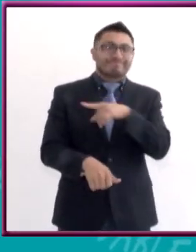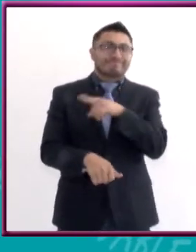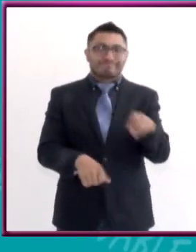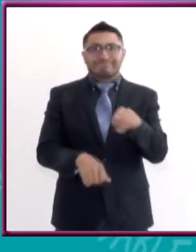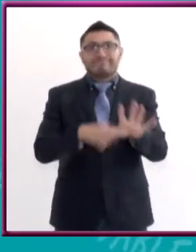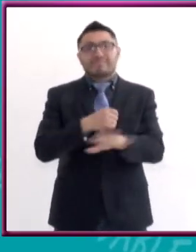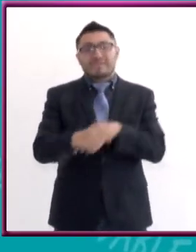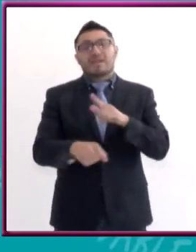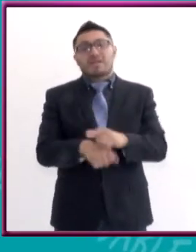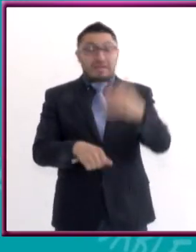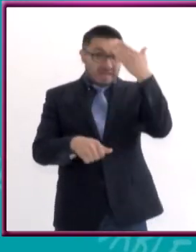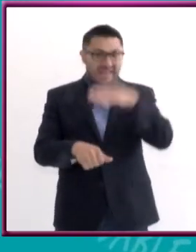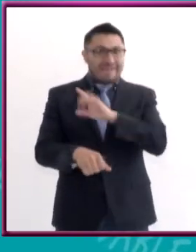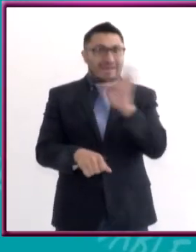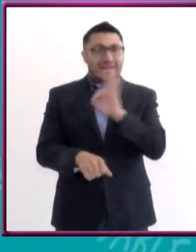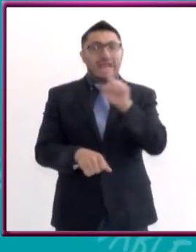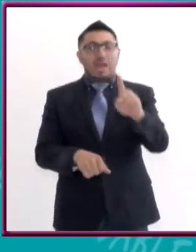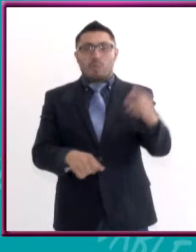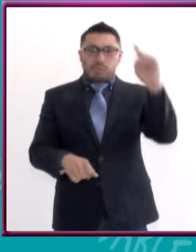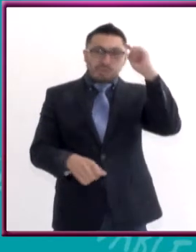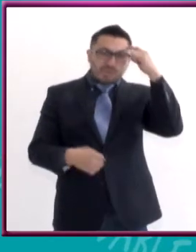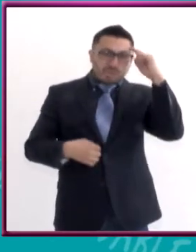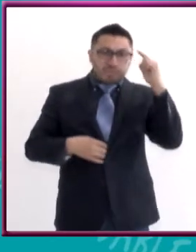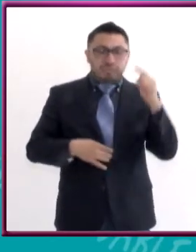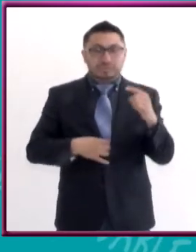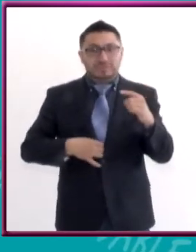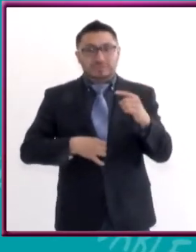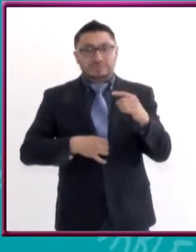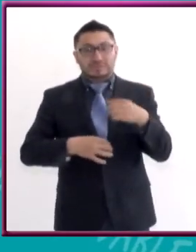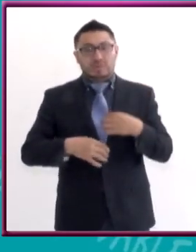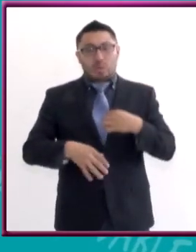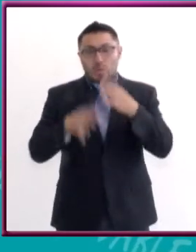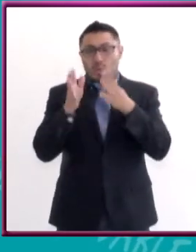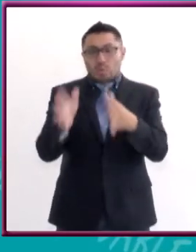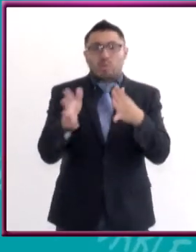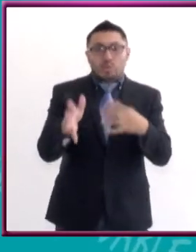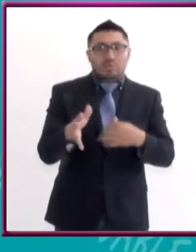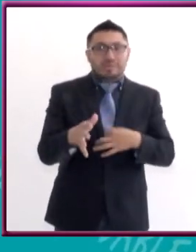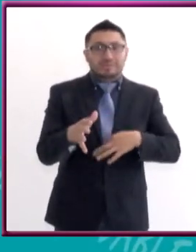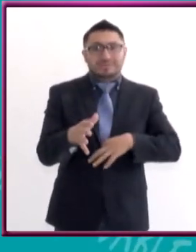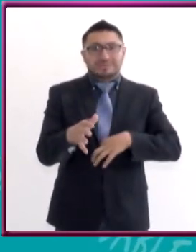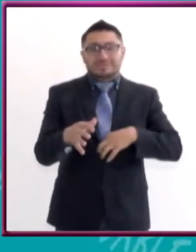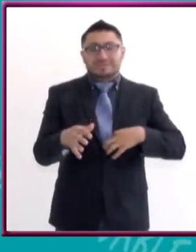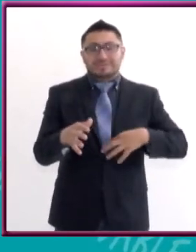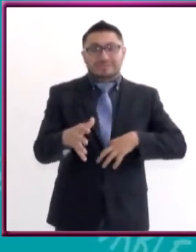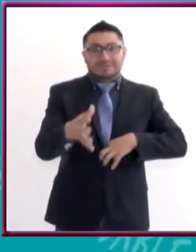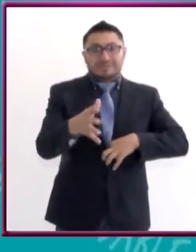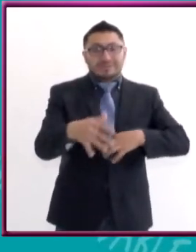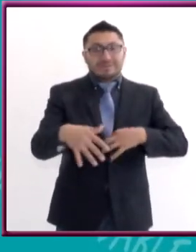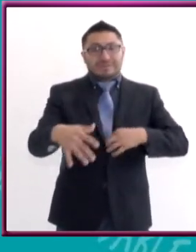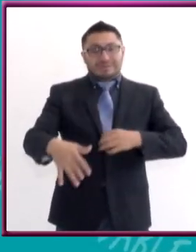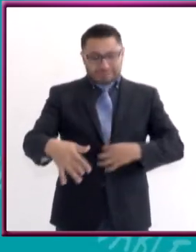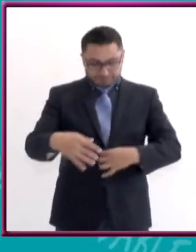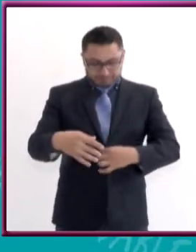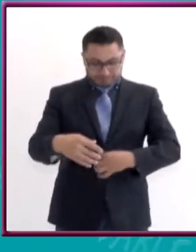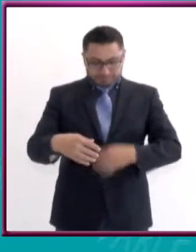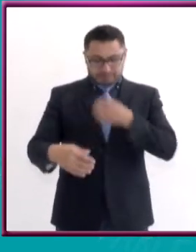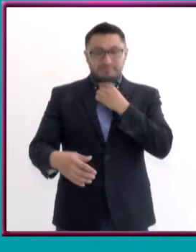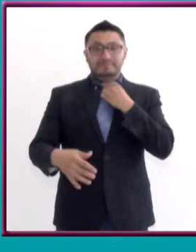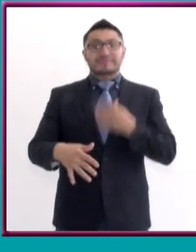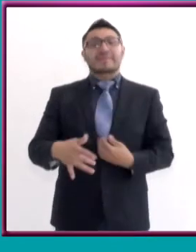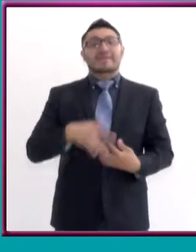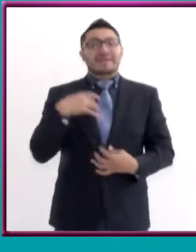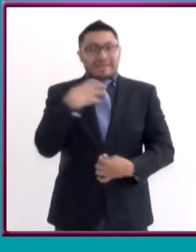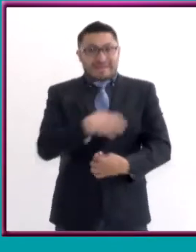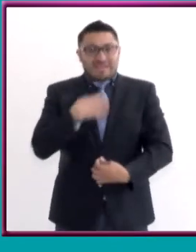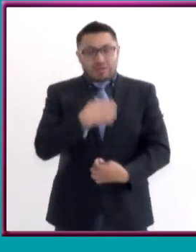cuando tú estás enojado, cuando los estás regañando, cuando estás contento. Entonces yo